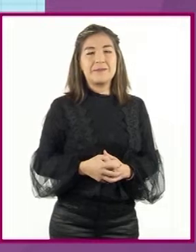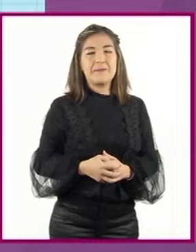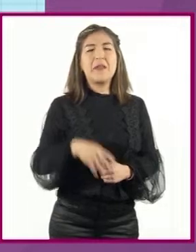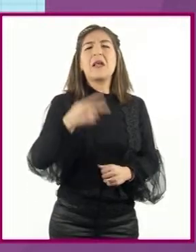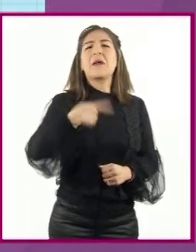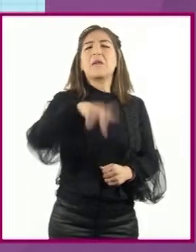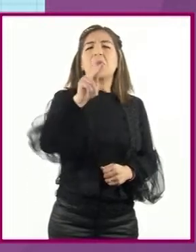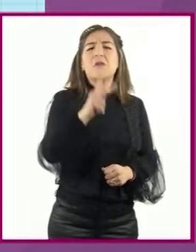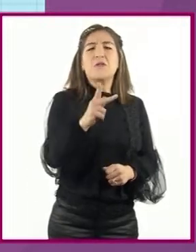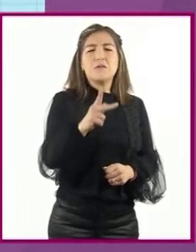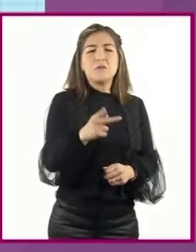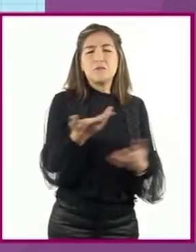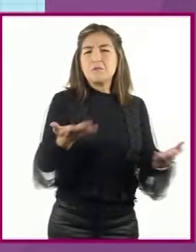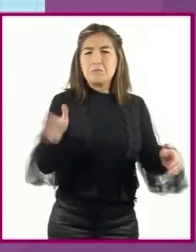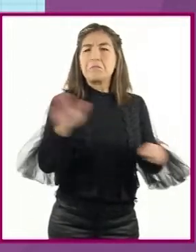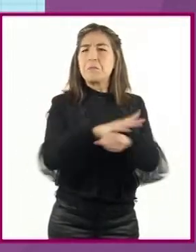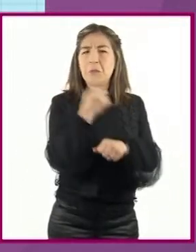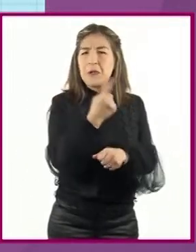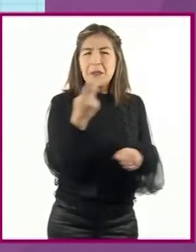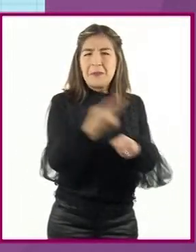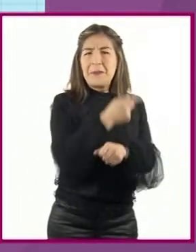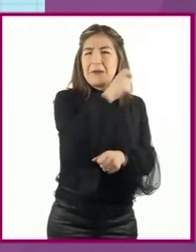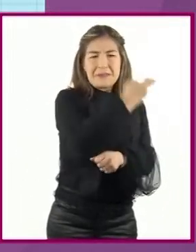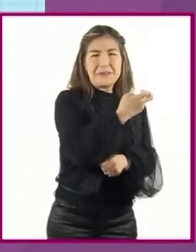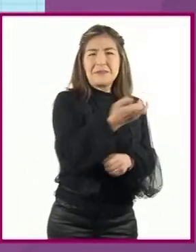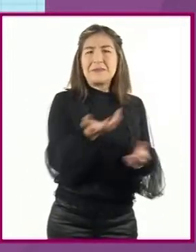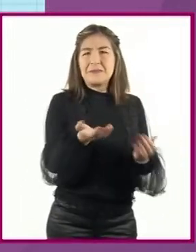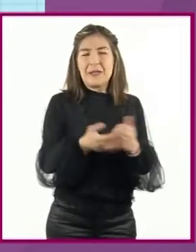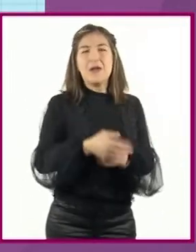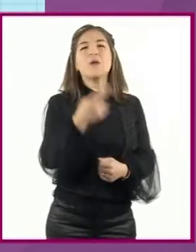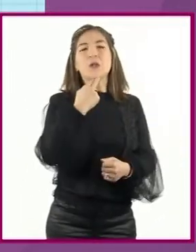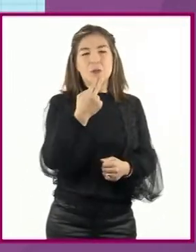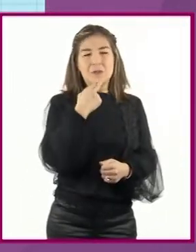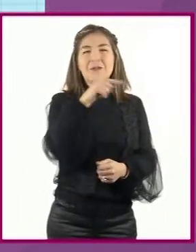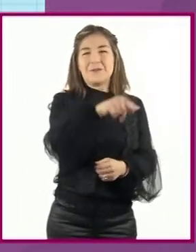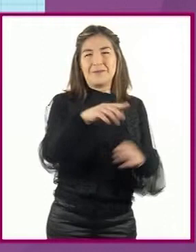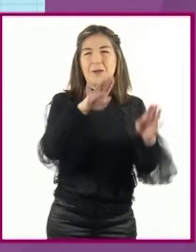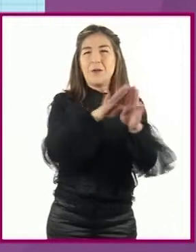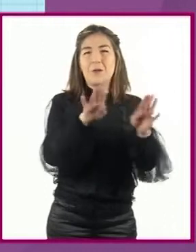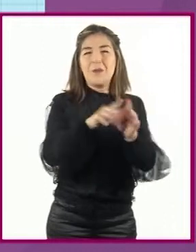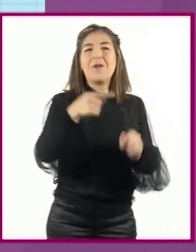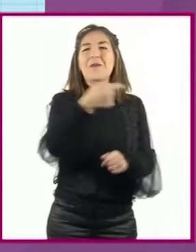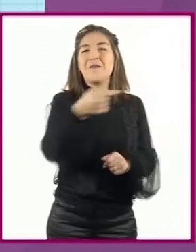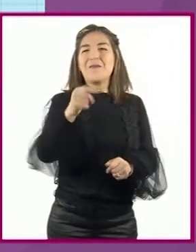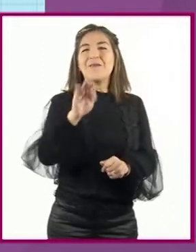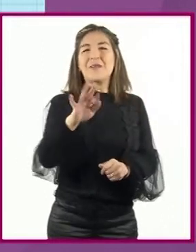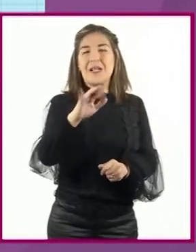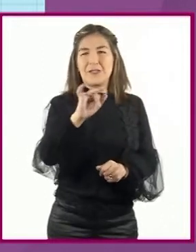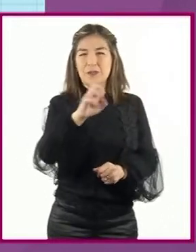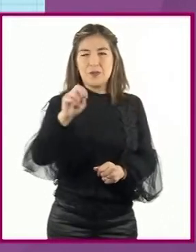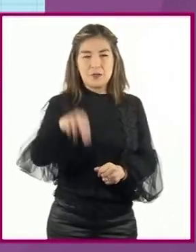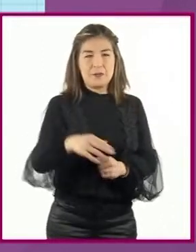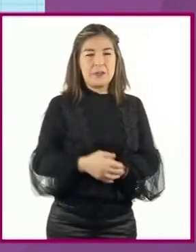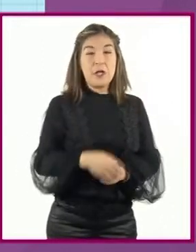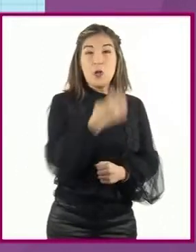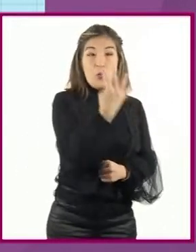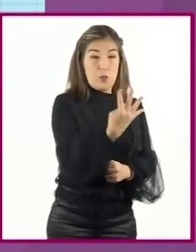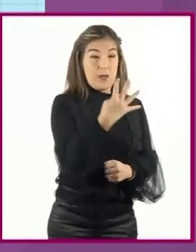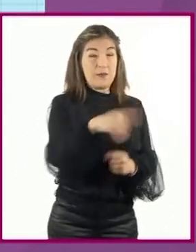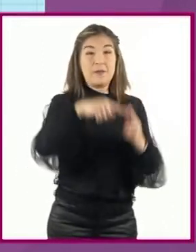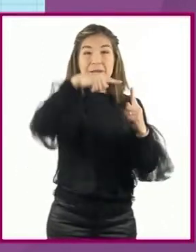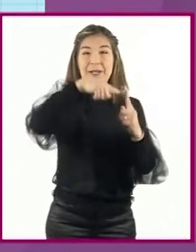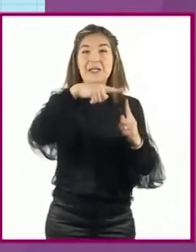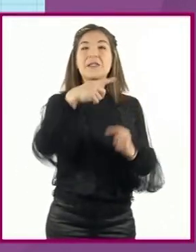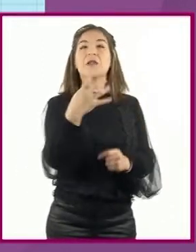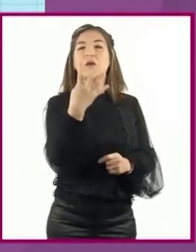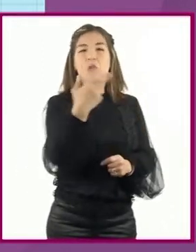¿Pero por qué sucede lo anterior? Utilicemos fracciones para explicarlo. La división 8 entre 4 se